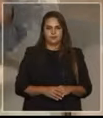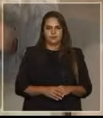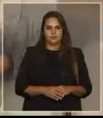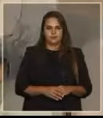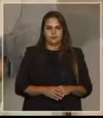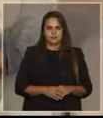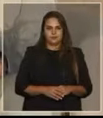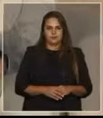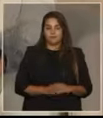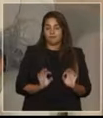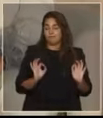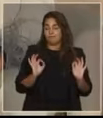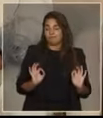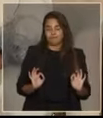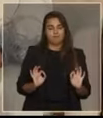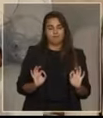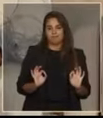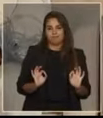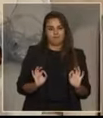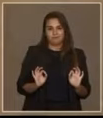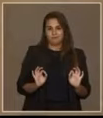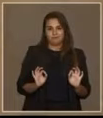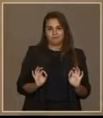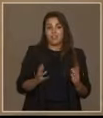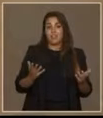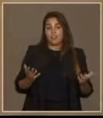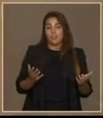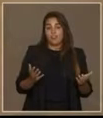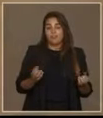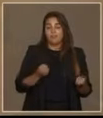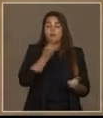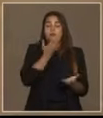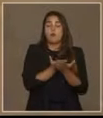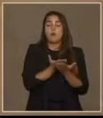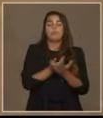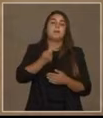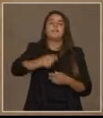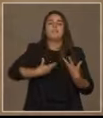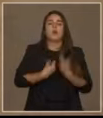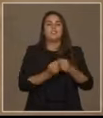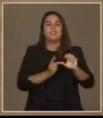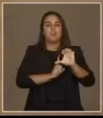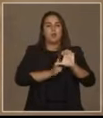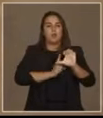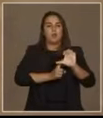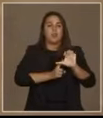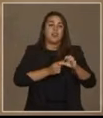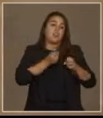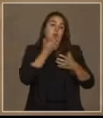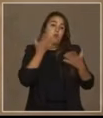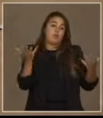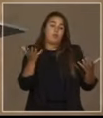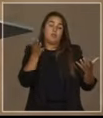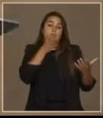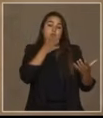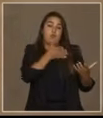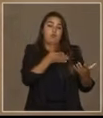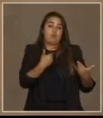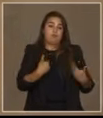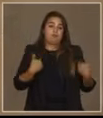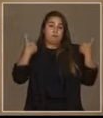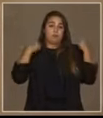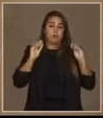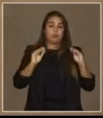Y así ha sido. Y en consecuencia, a propuesta de la presidenta de la Junta de Extremadura y en virtud de la facultad que le confiere el